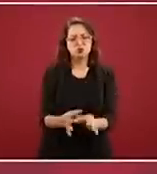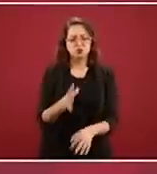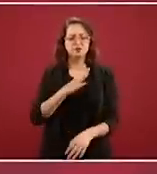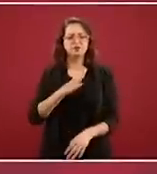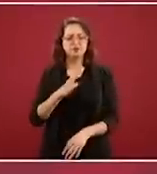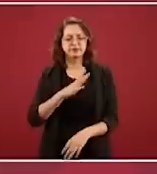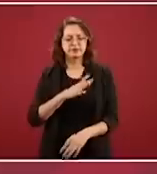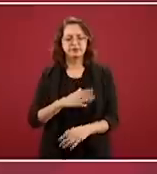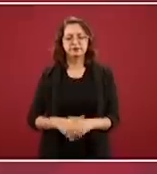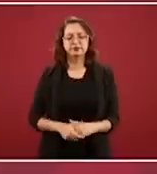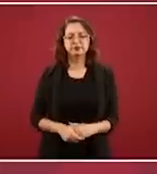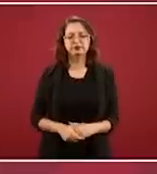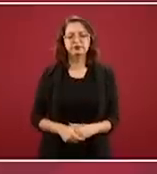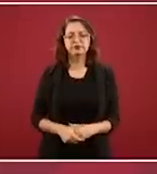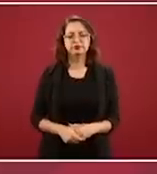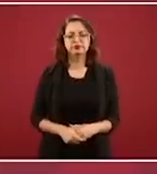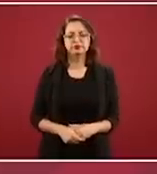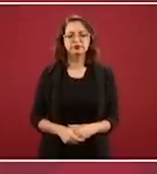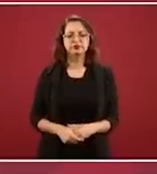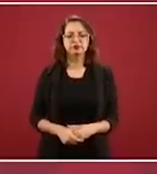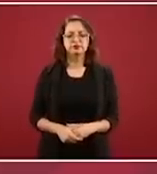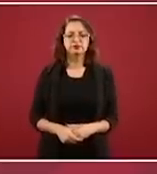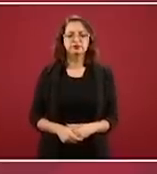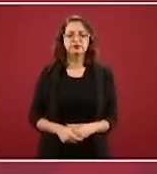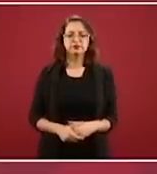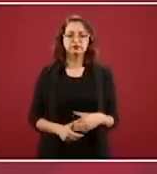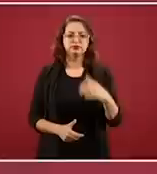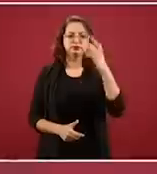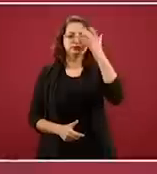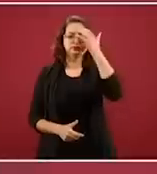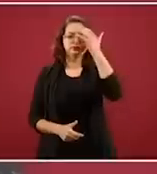responsables, y tenemos que